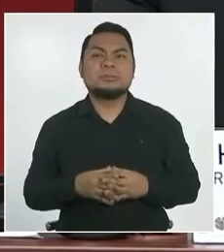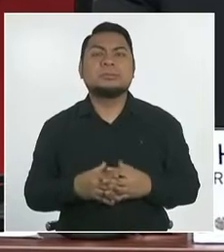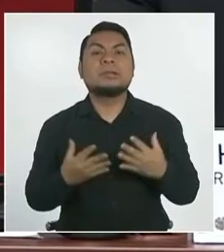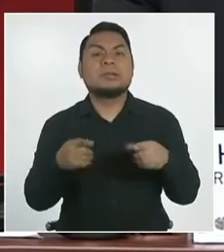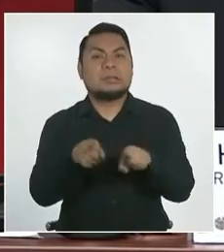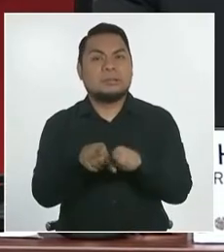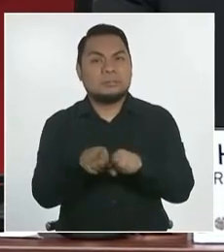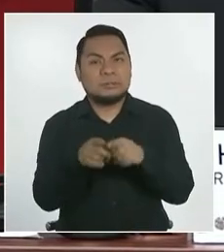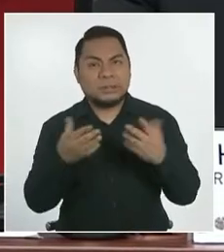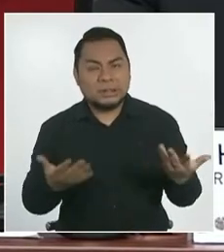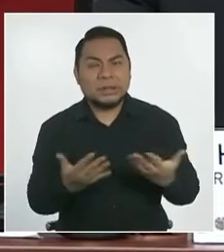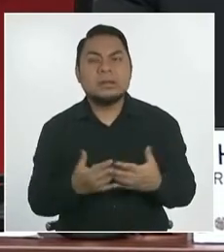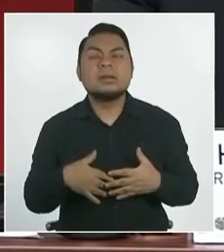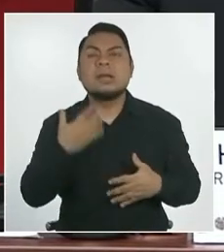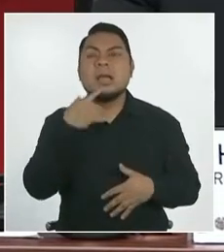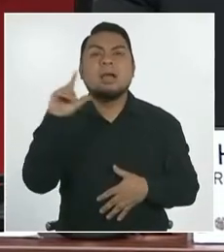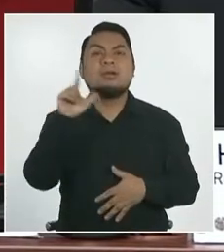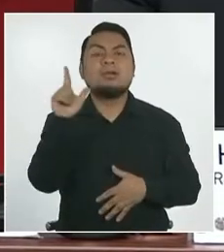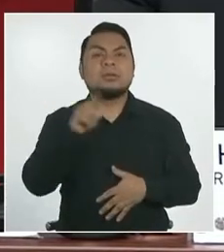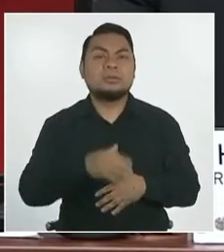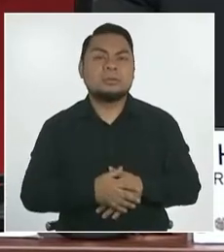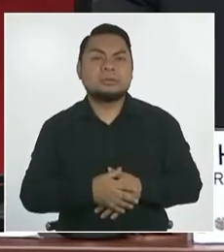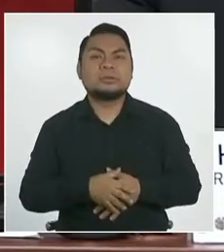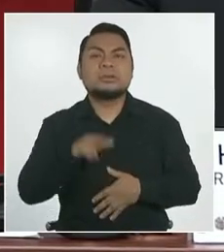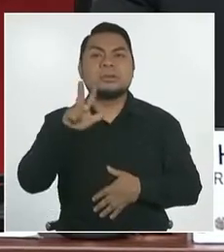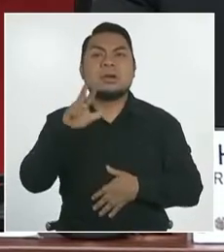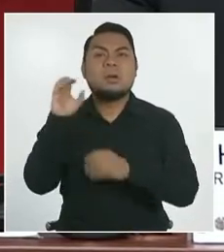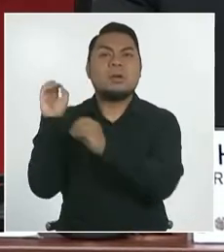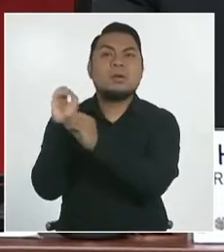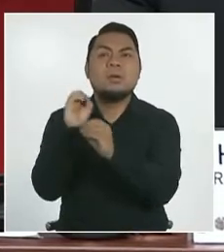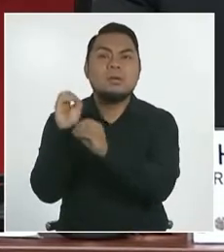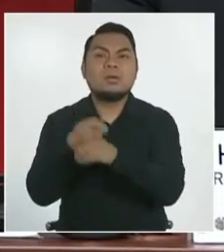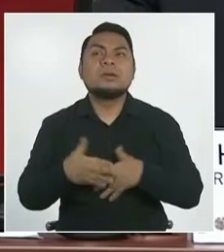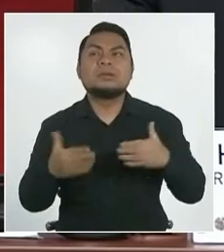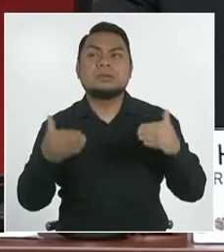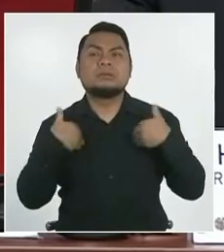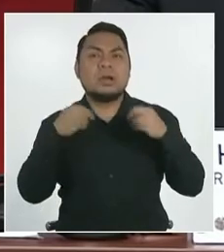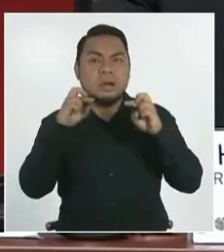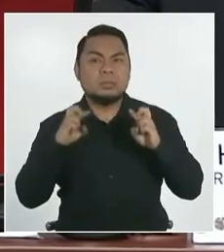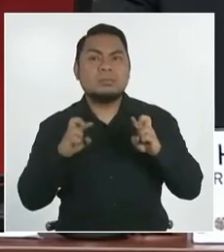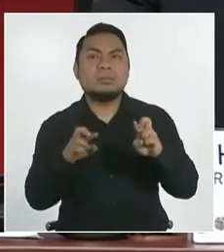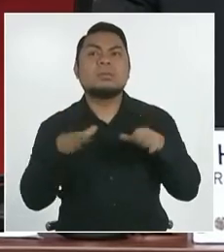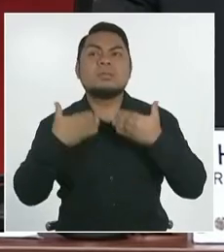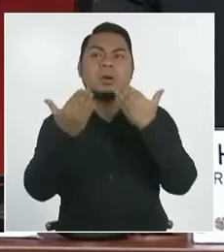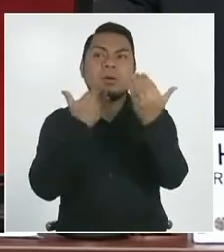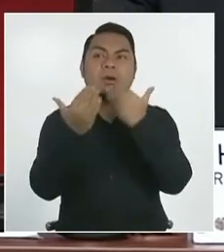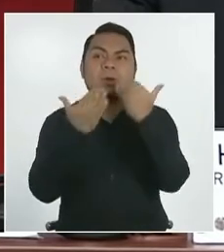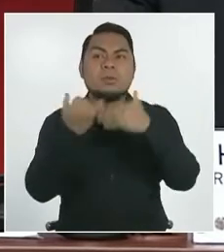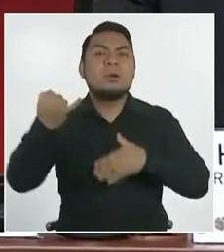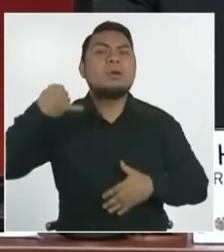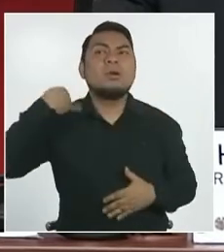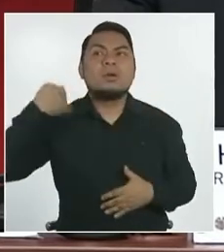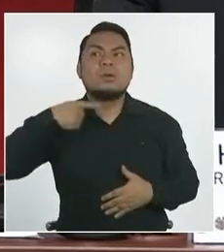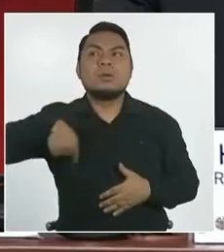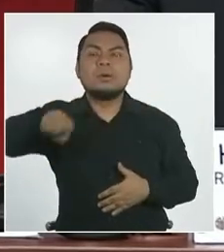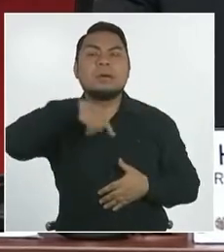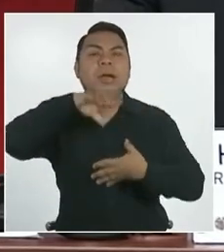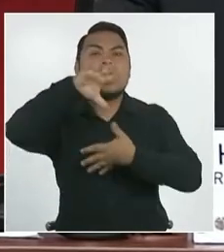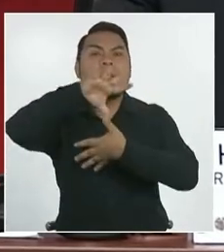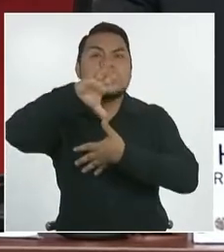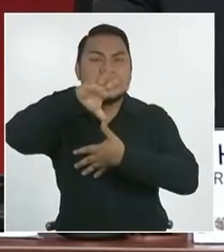Así como el lunes 3 de octubre tuvimos la oportunidad de dialogar con los jóvenes de las